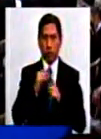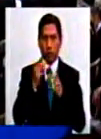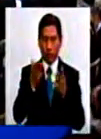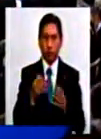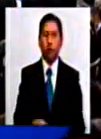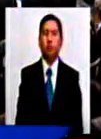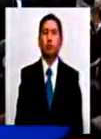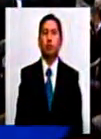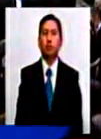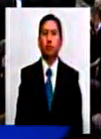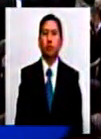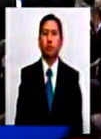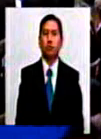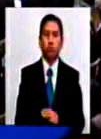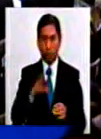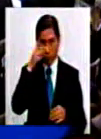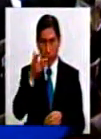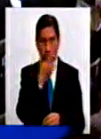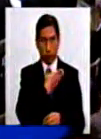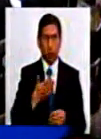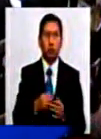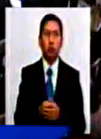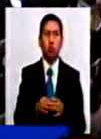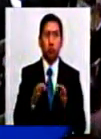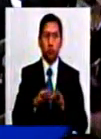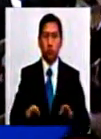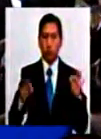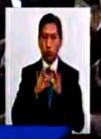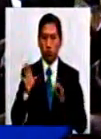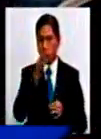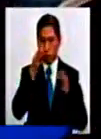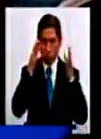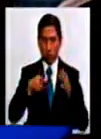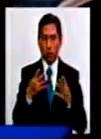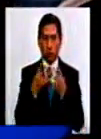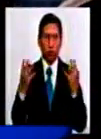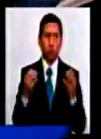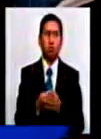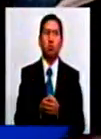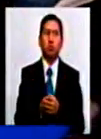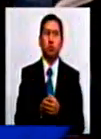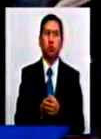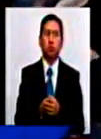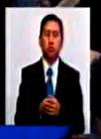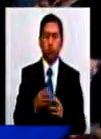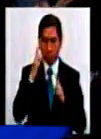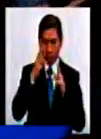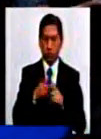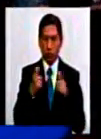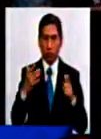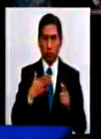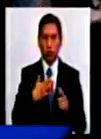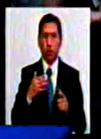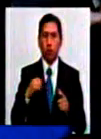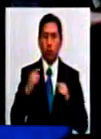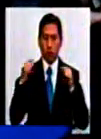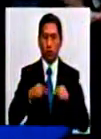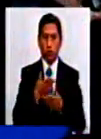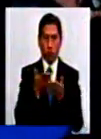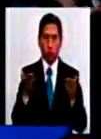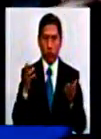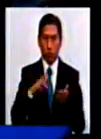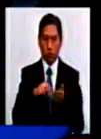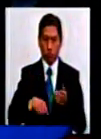palabra. Señor presidente, distinguidos jueces de la Corte, es el honor más grande para mí presentarme ante ustedes